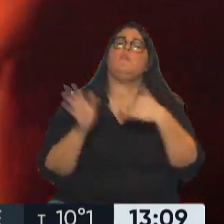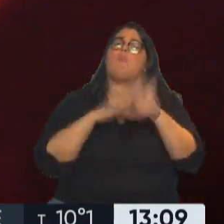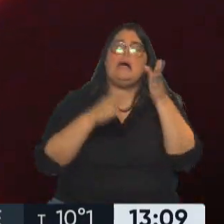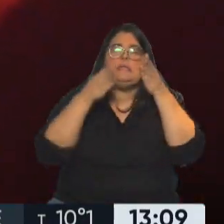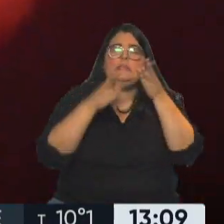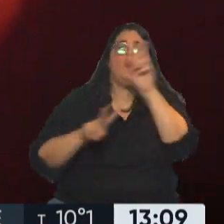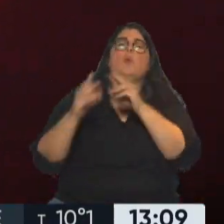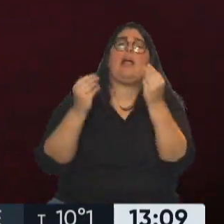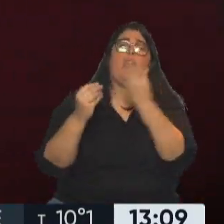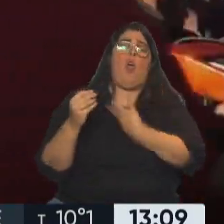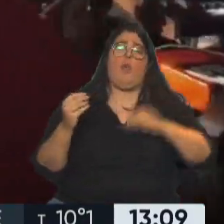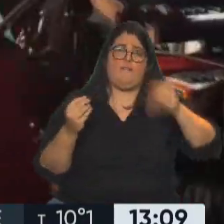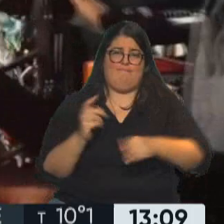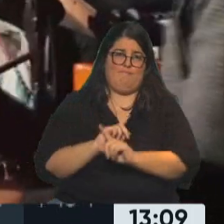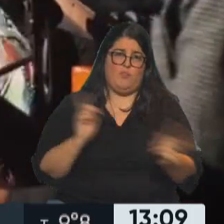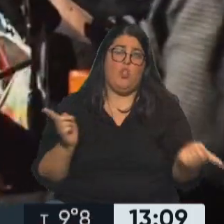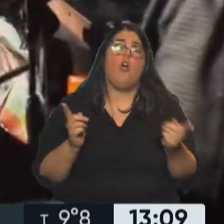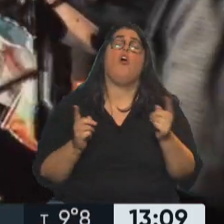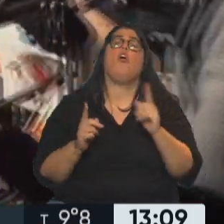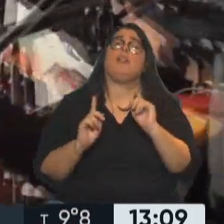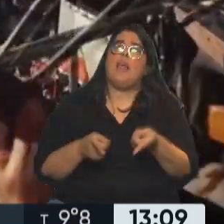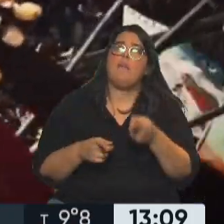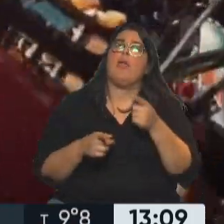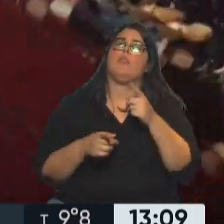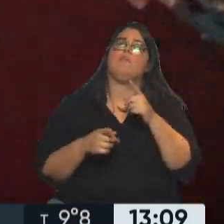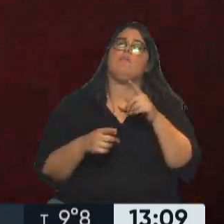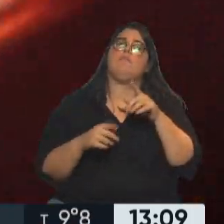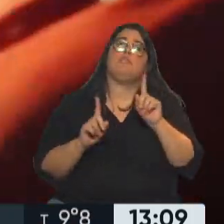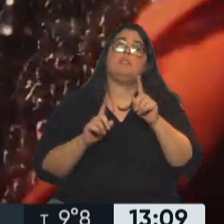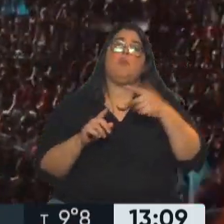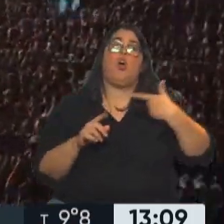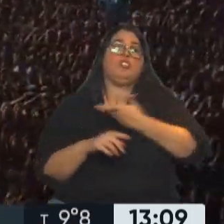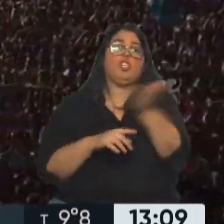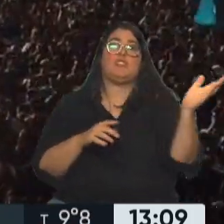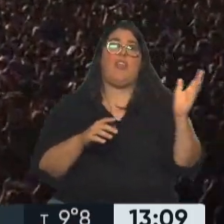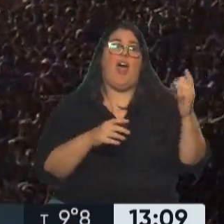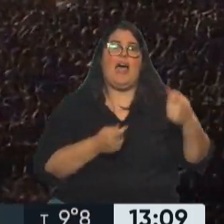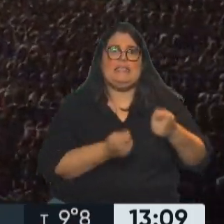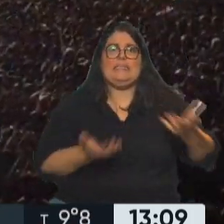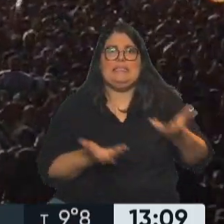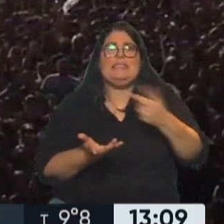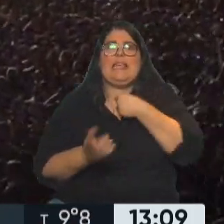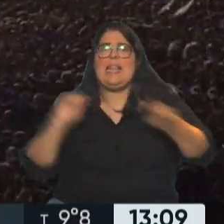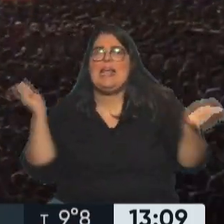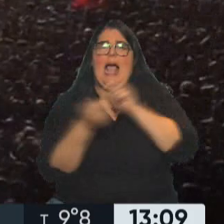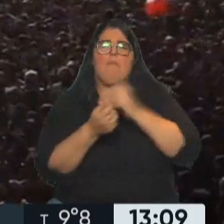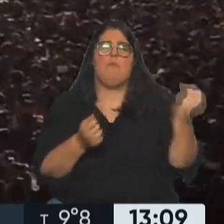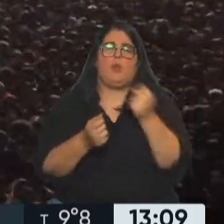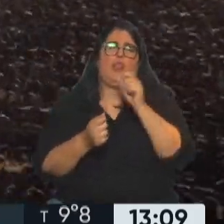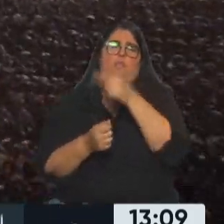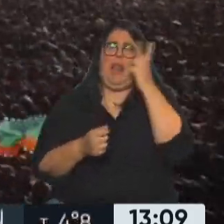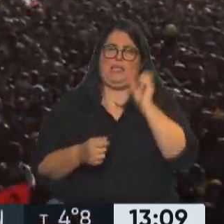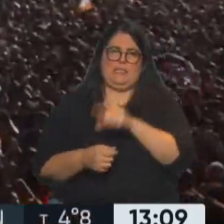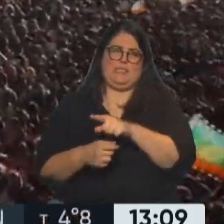derrota no solo para el gobierno, sino también para todo el movimiento social que impulsa un cambio de fondo para Chile.